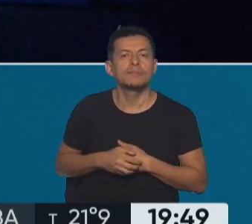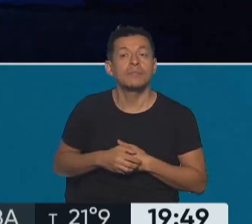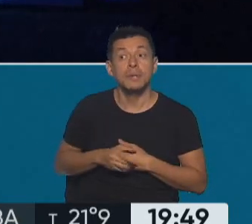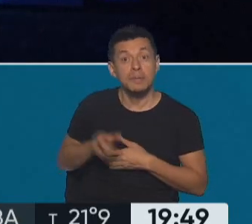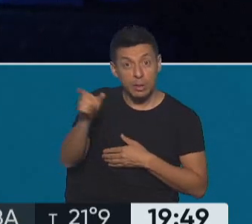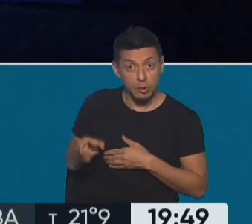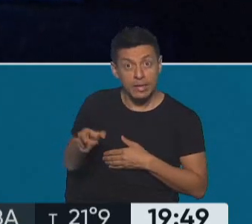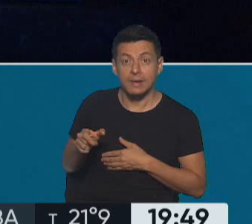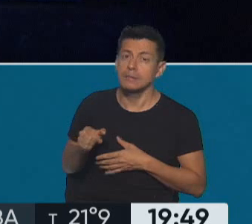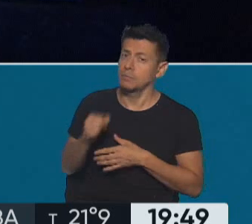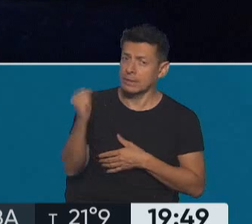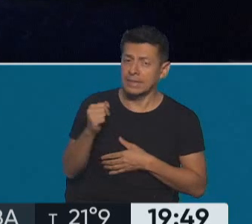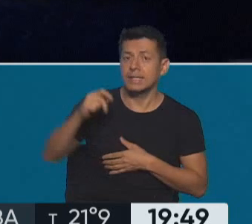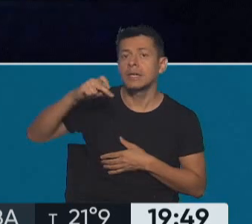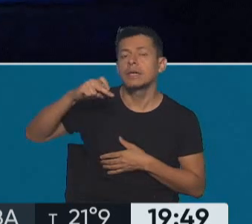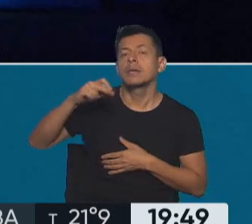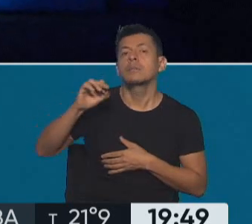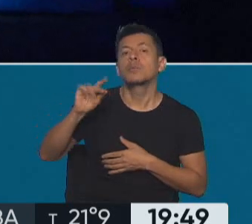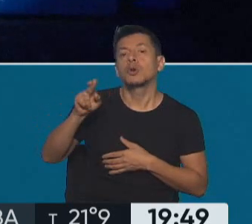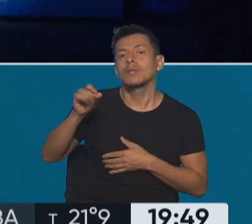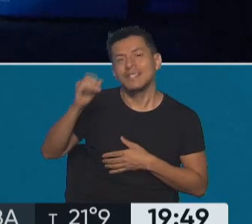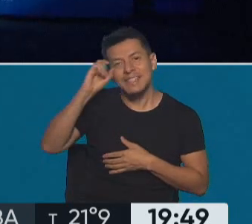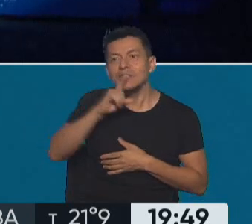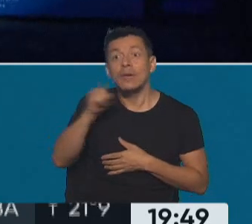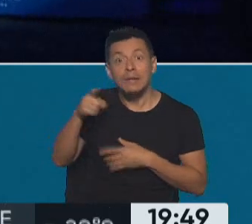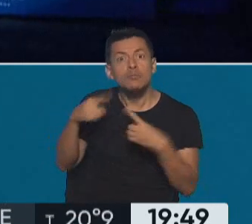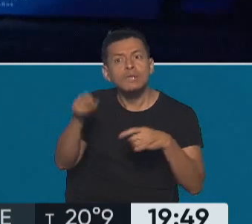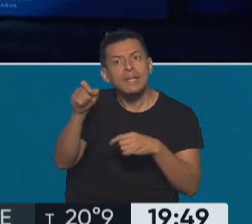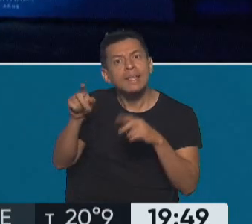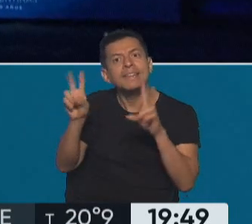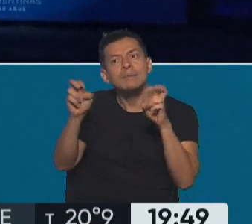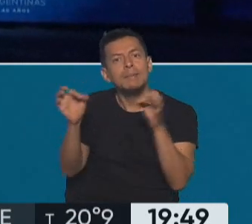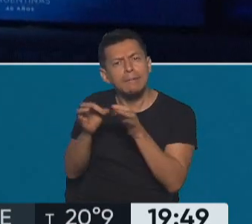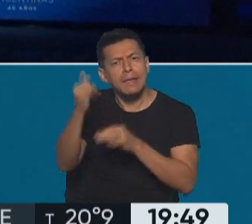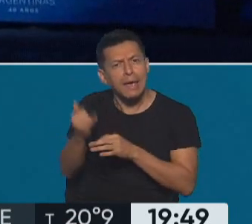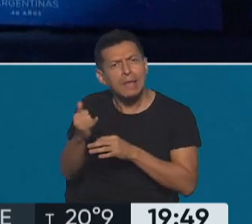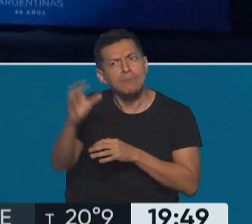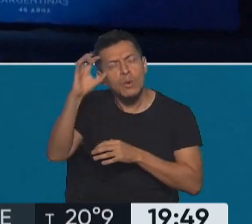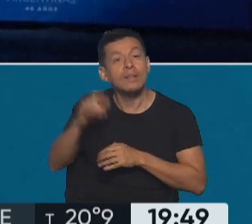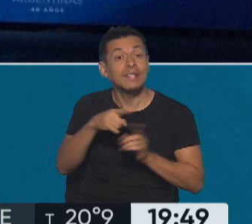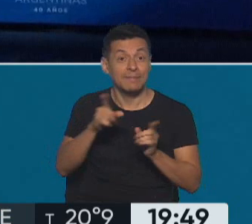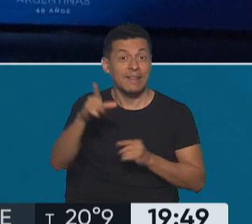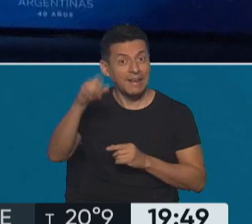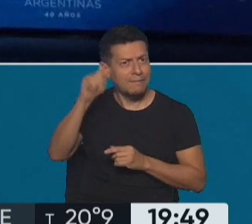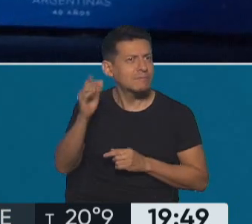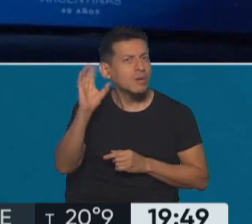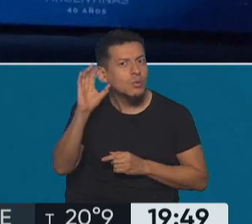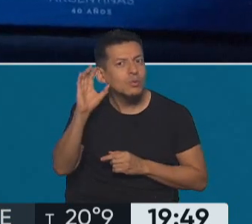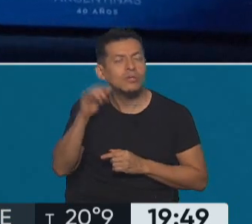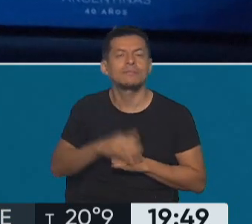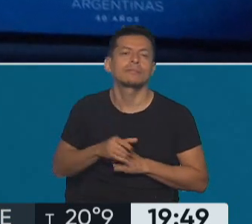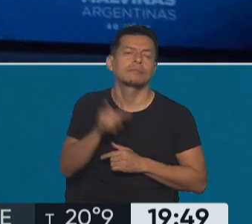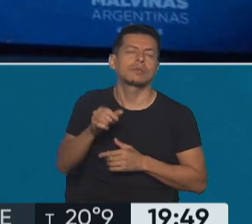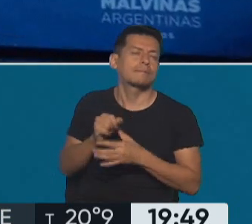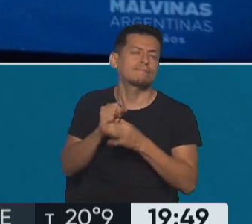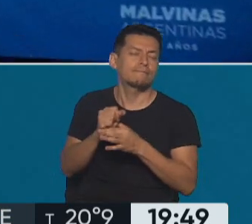ver con la guerra de Malvinas, con los chicos de la guerra, con esa época, ¿no? Y bueno, lo escucho a Lebón también, ¿eh? Y claro, los mayores representantes,